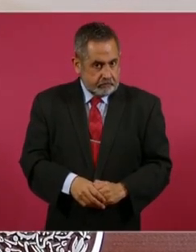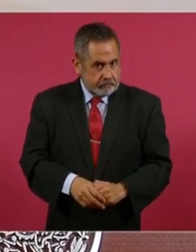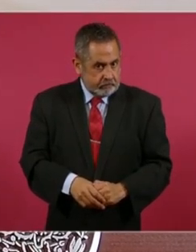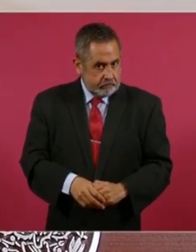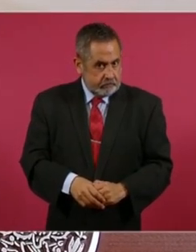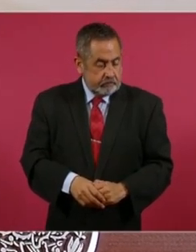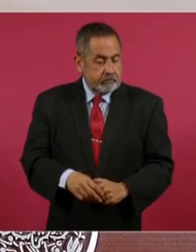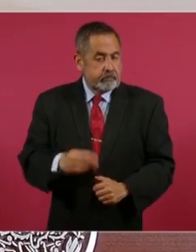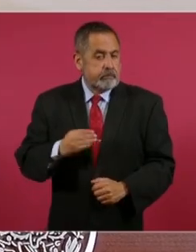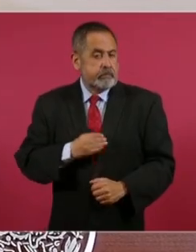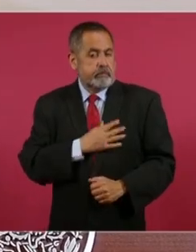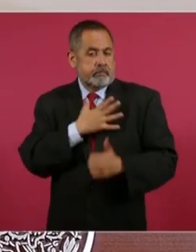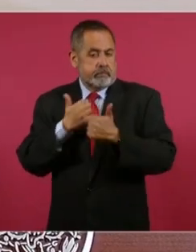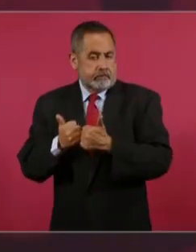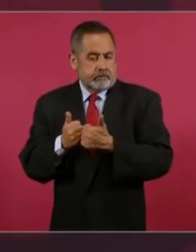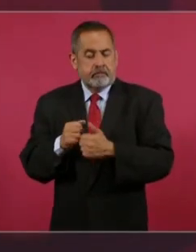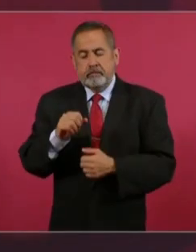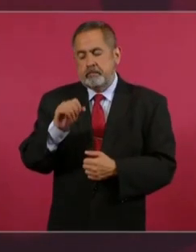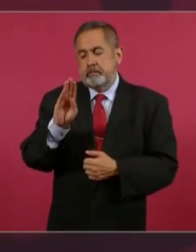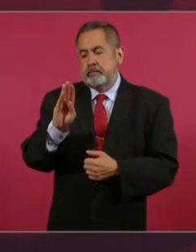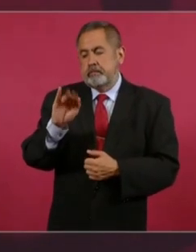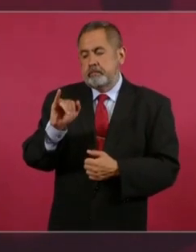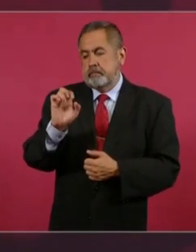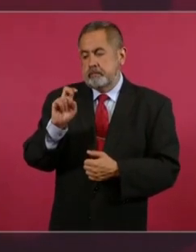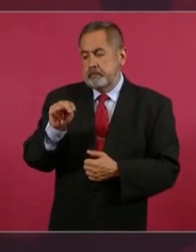tanto bienestar está atendiendo